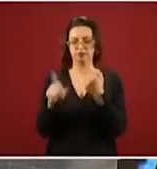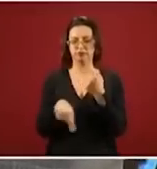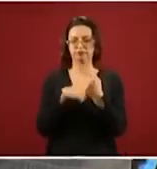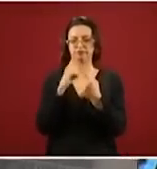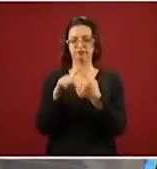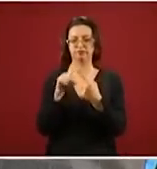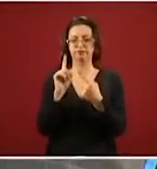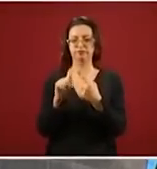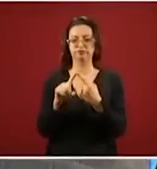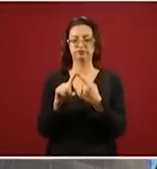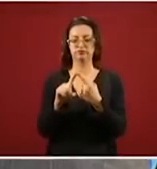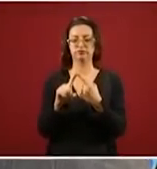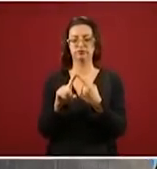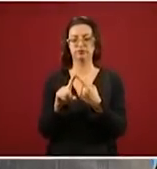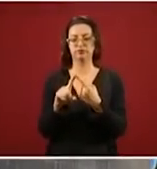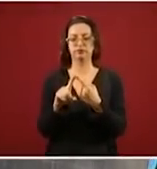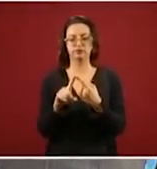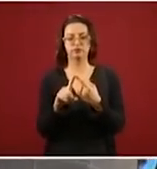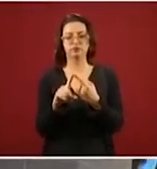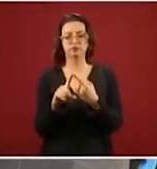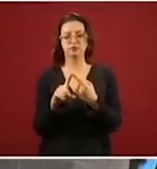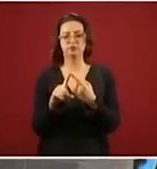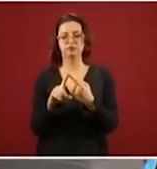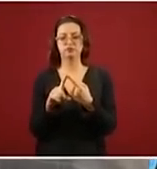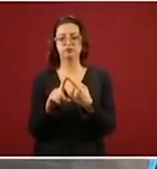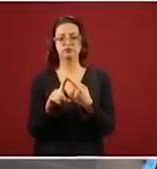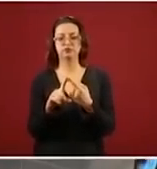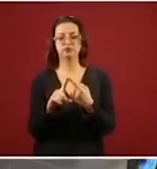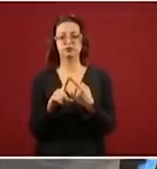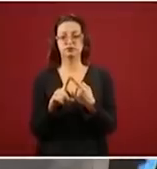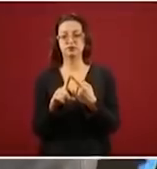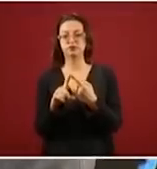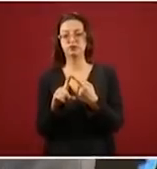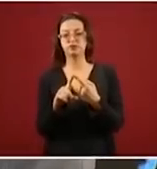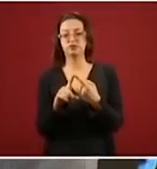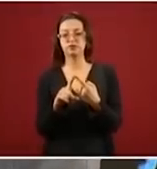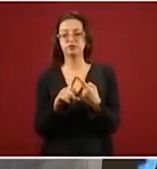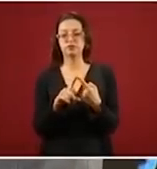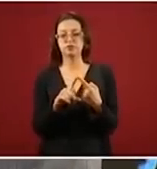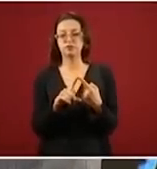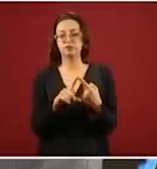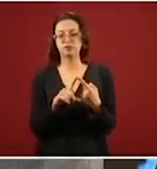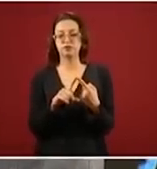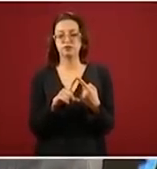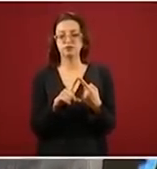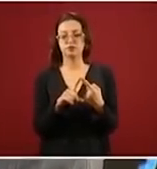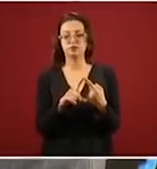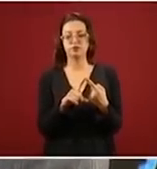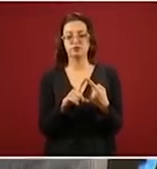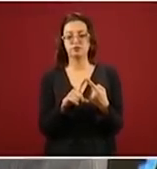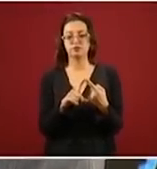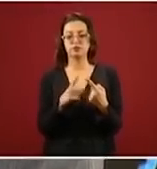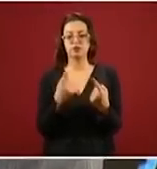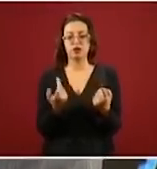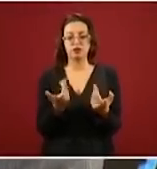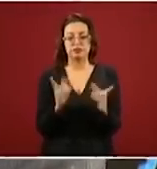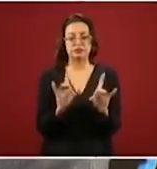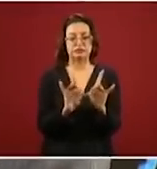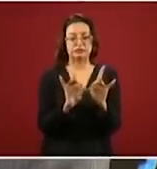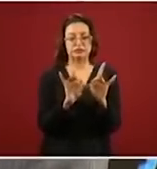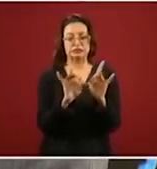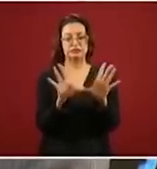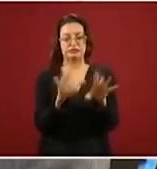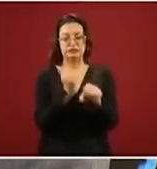la atención a este tipo tragedias de problemas para su prevención